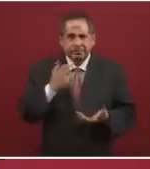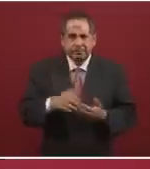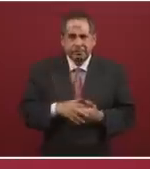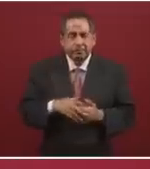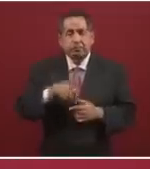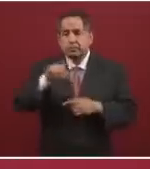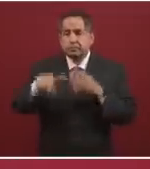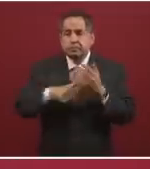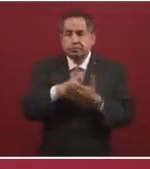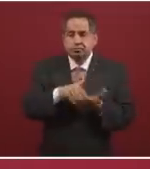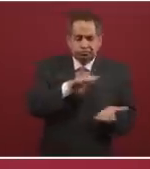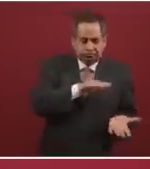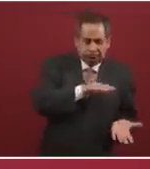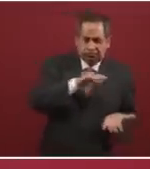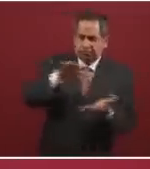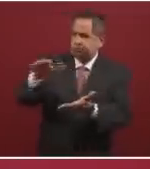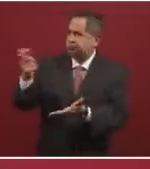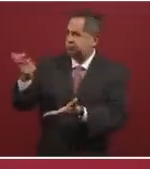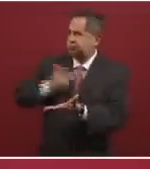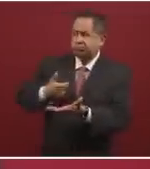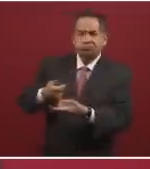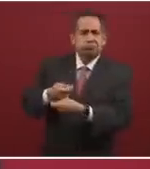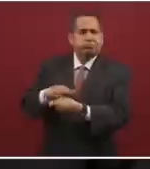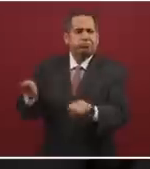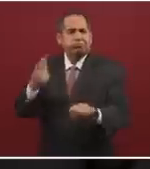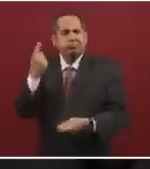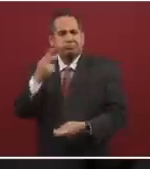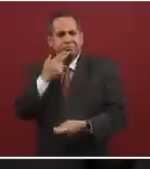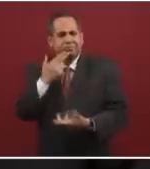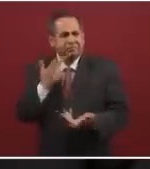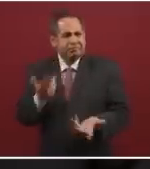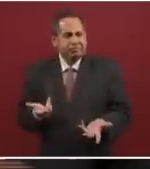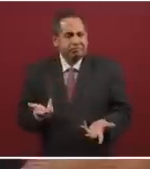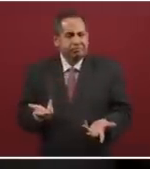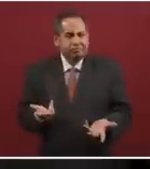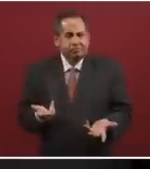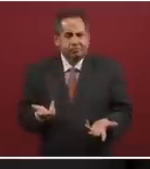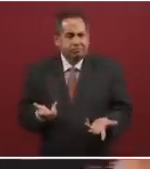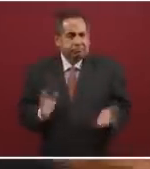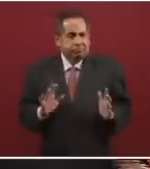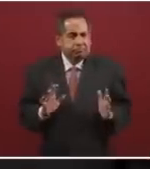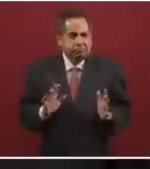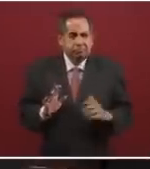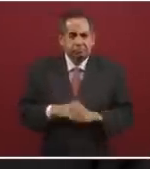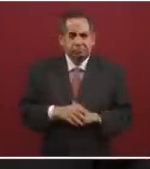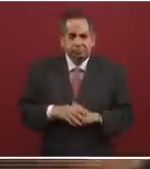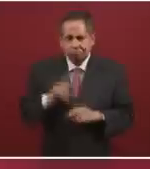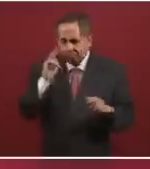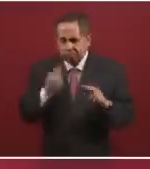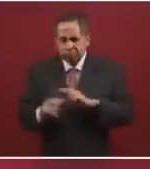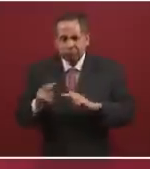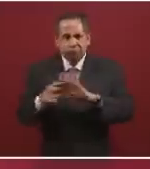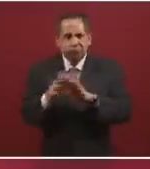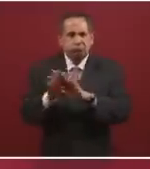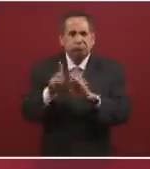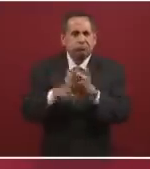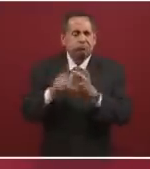con tantas revistas, porque ni las veo, yo, o sea,